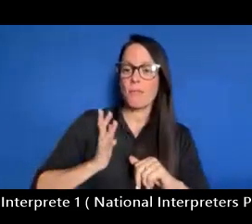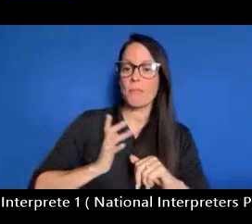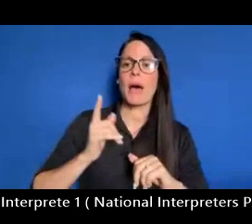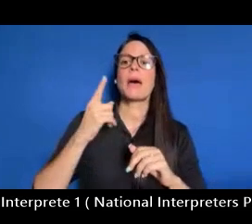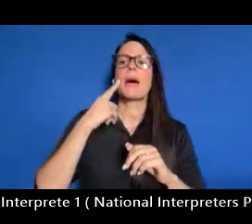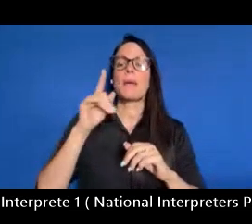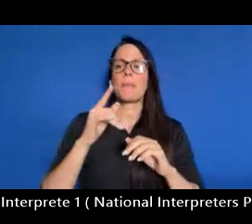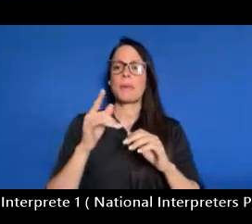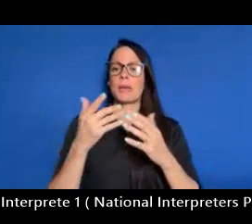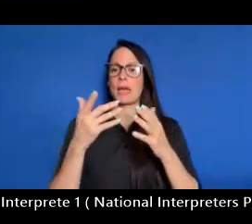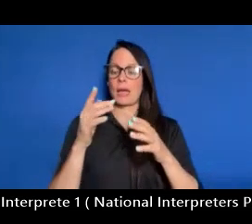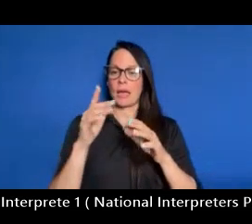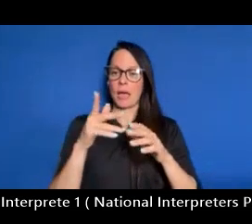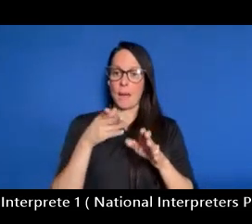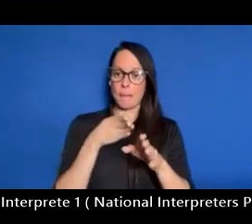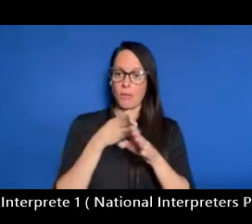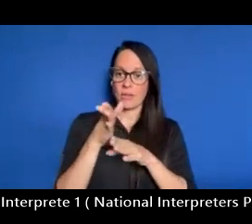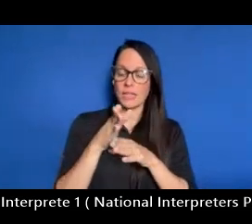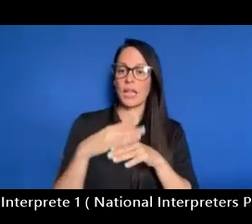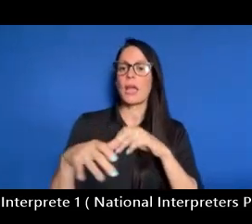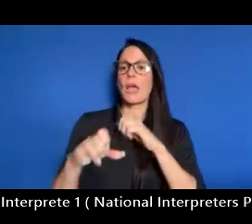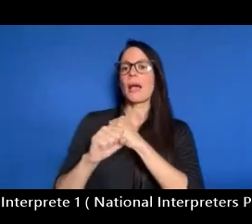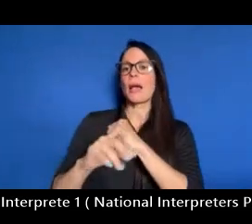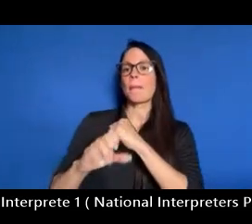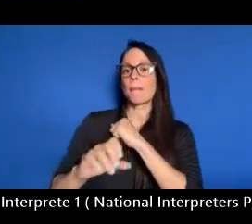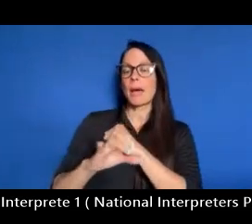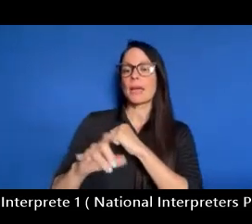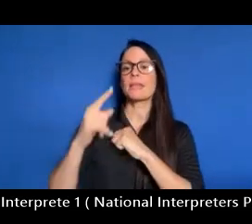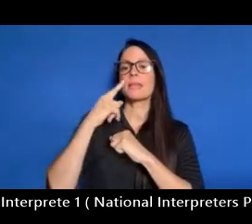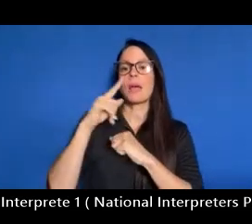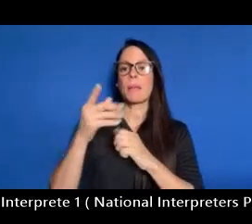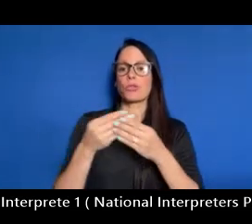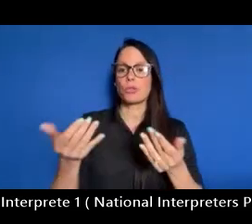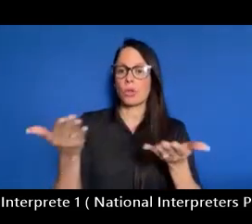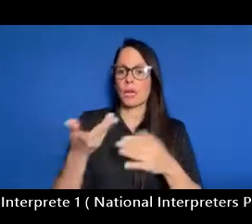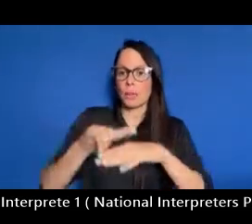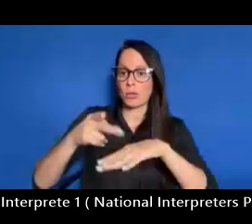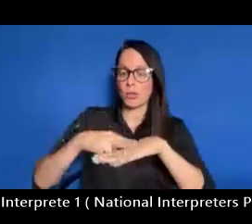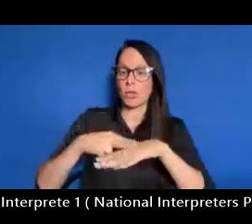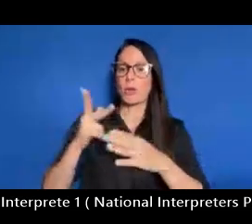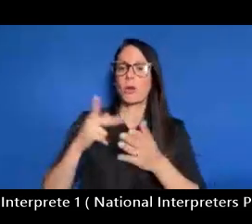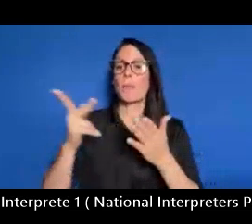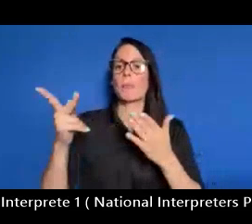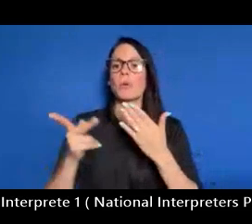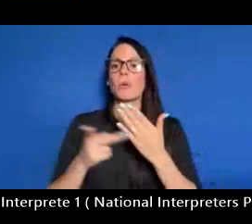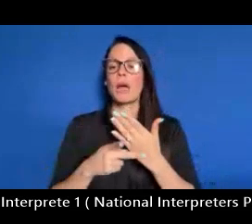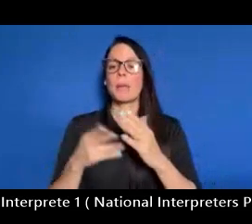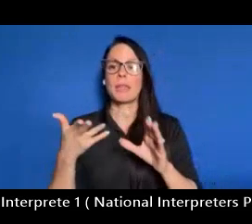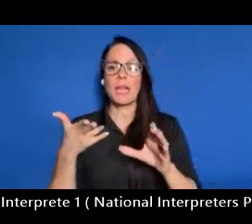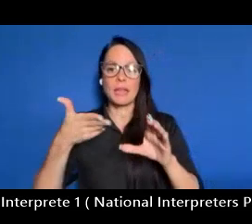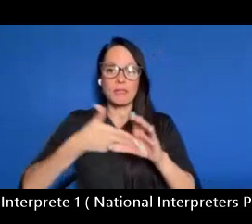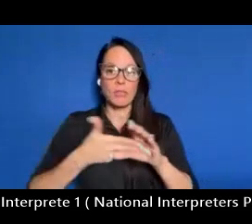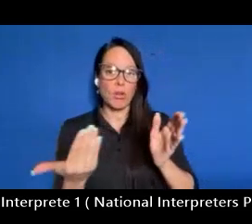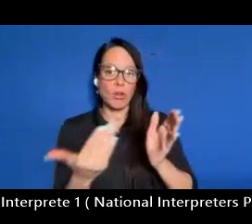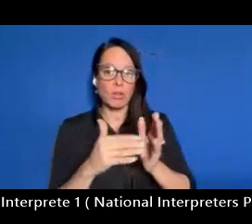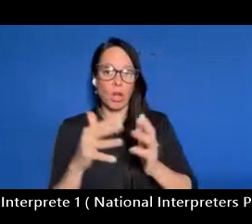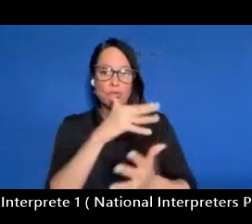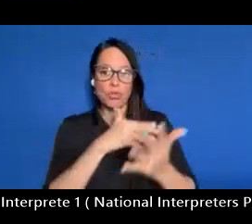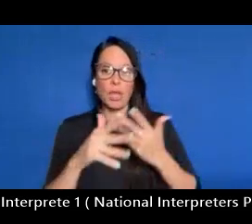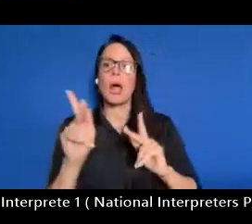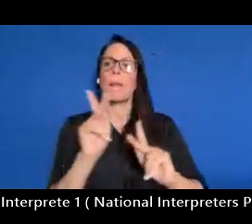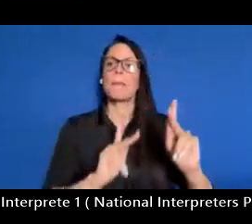profesionales, campañas educativas sobre la situación de opioides de Puerto Rico, programas y servicios de reinserción social y comunitaria para personas con TUO